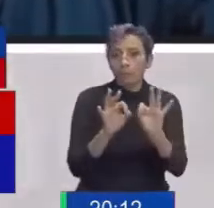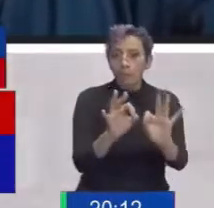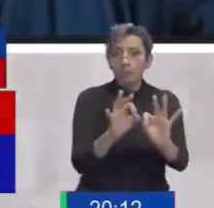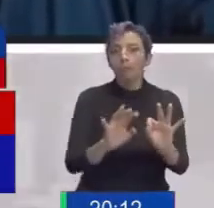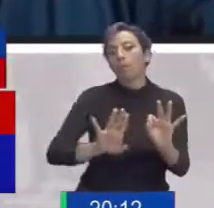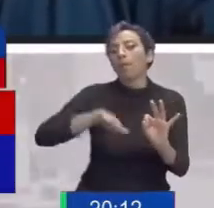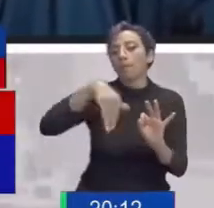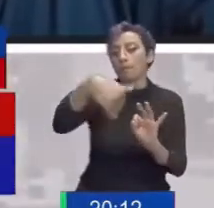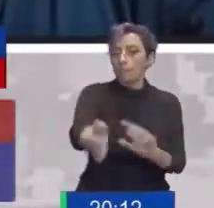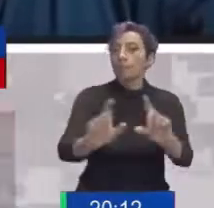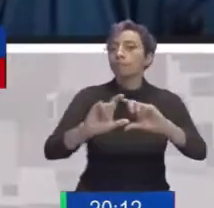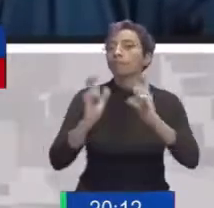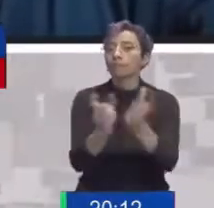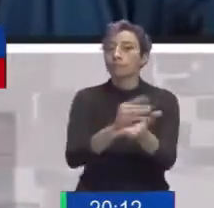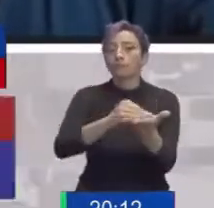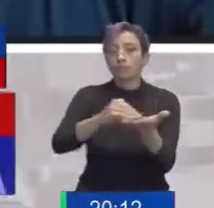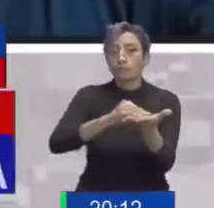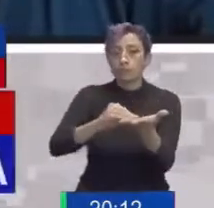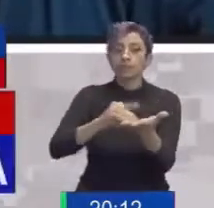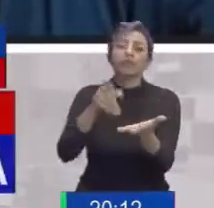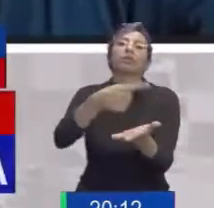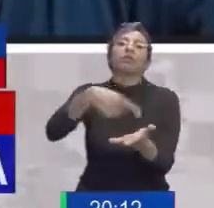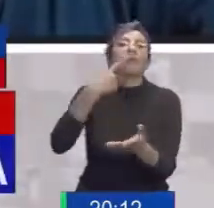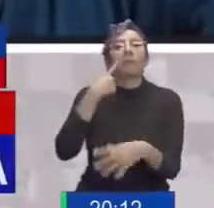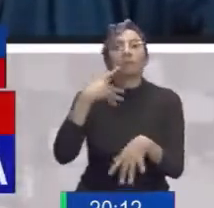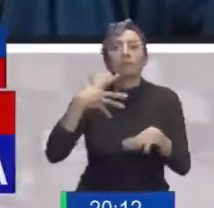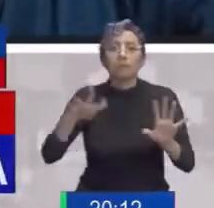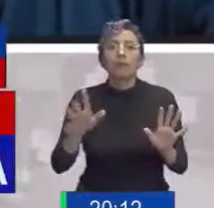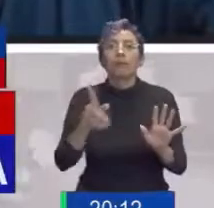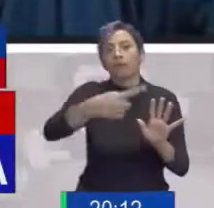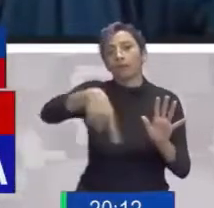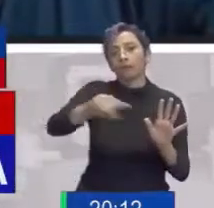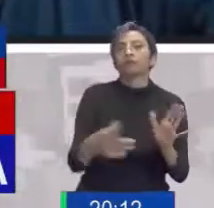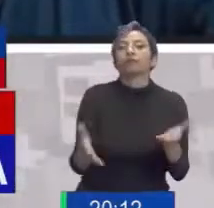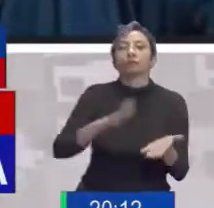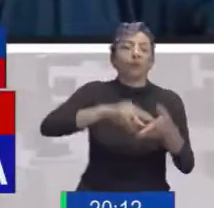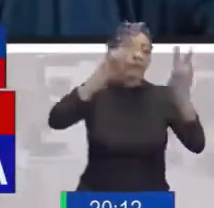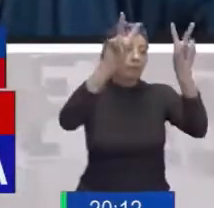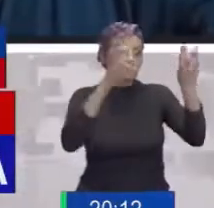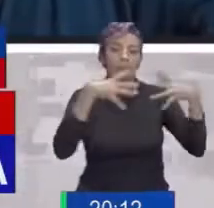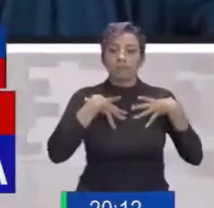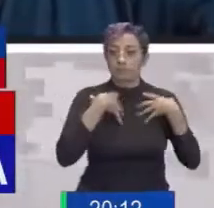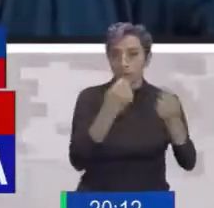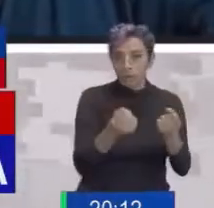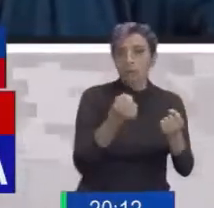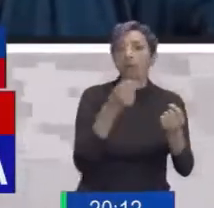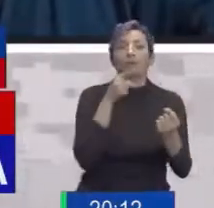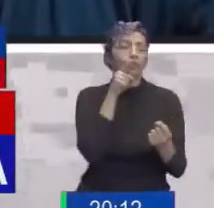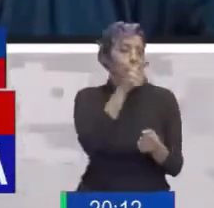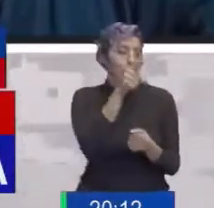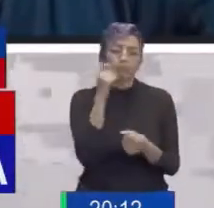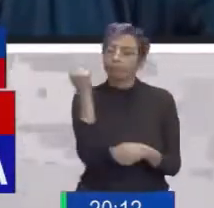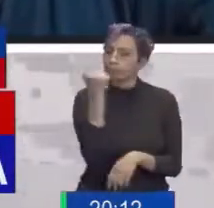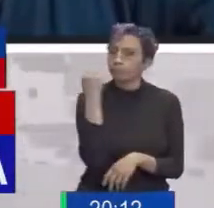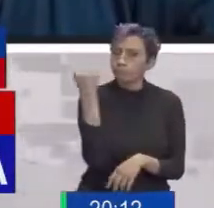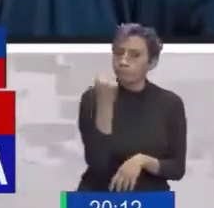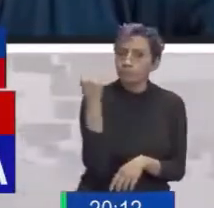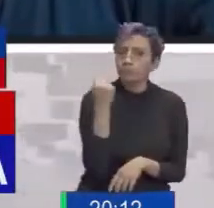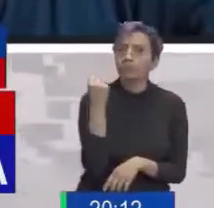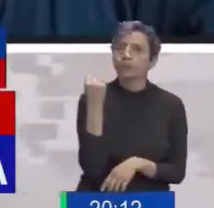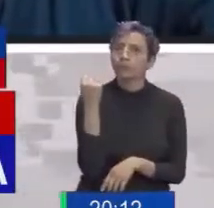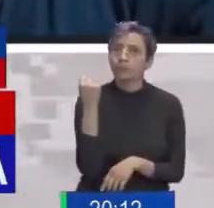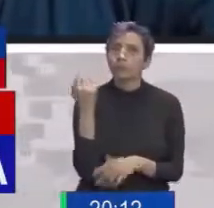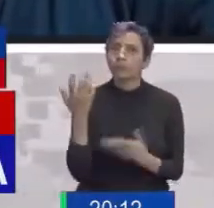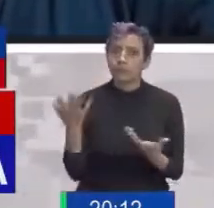comisiones, de presupuesto, comisiones de salud, que es lo que demoró en sí el tratado de la media